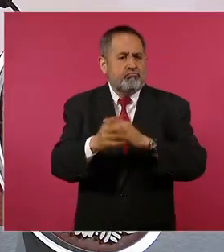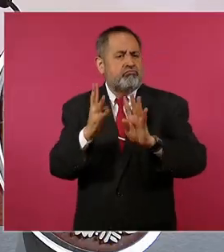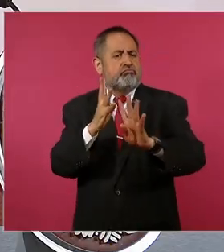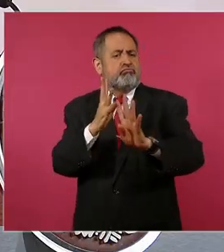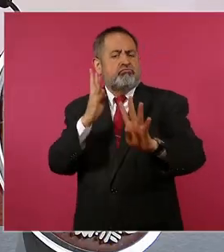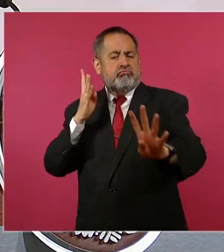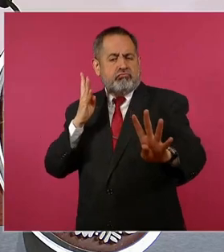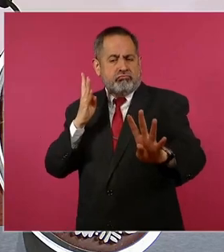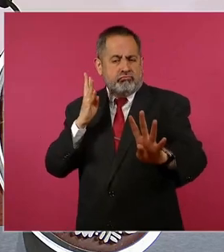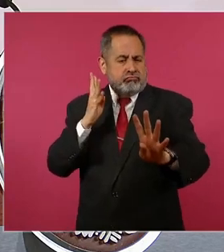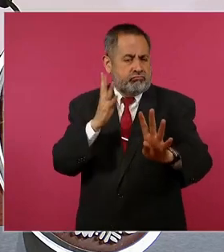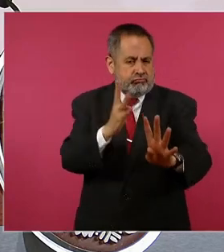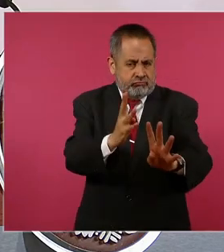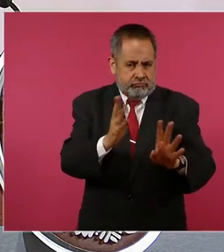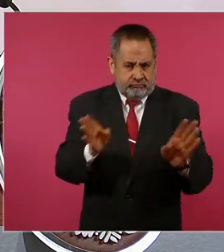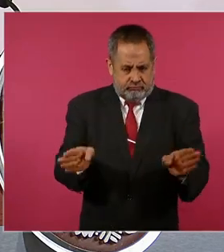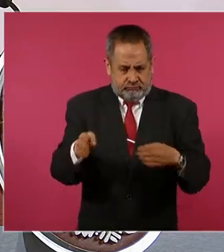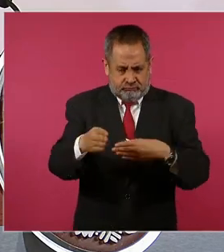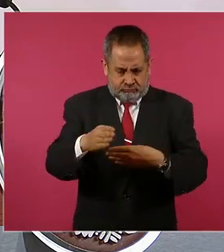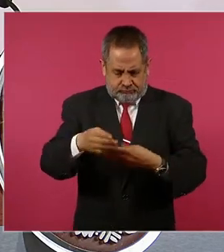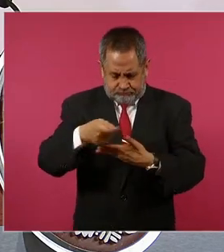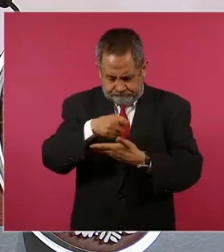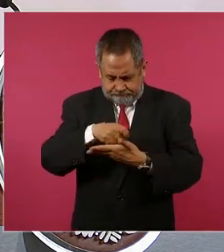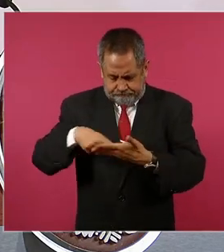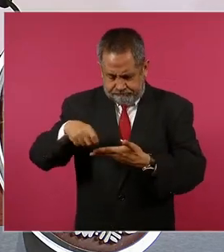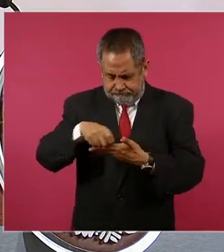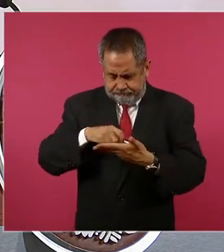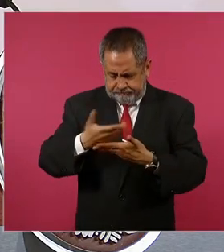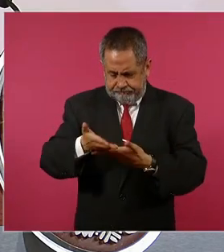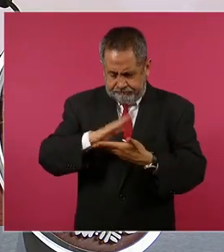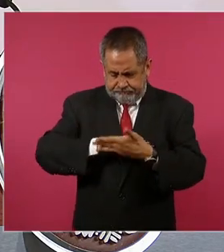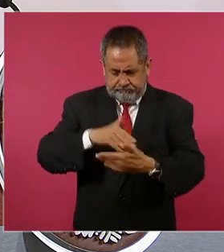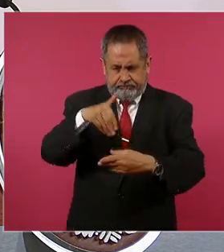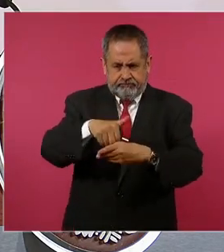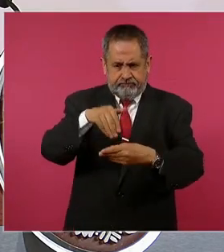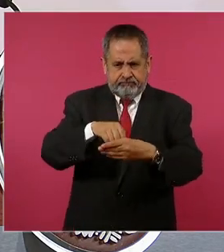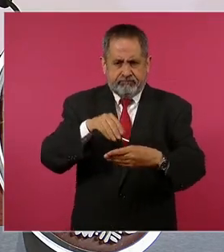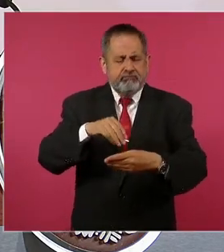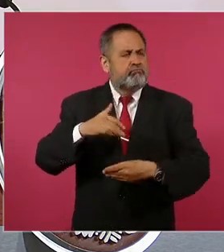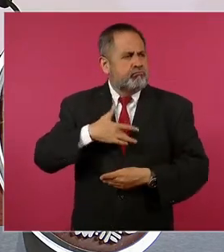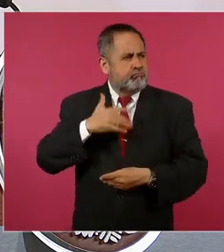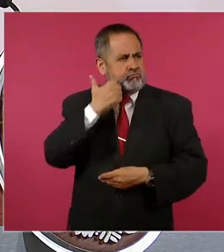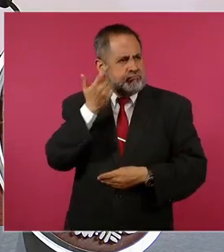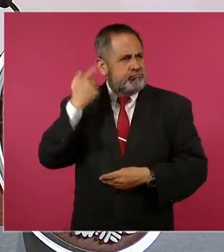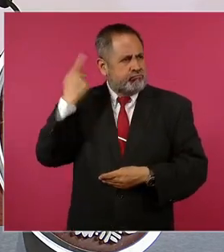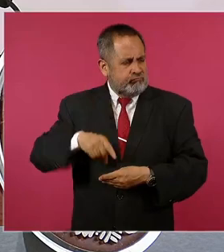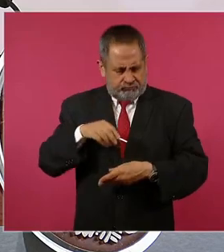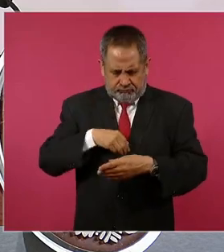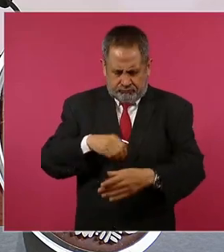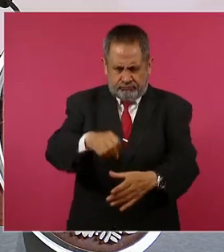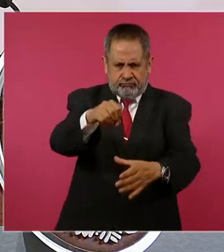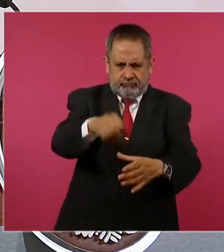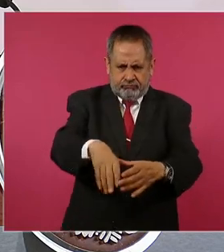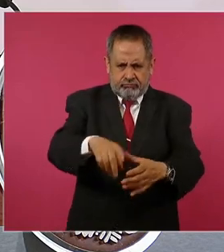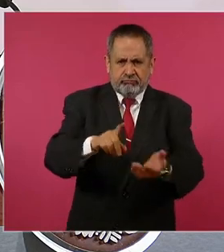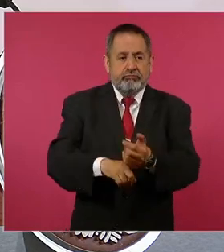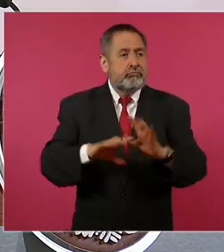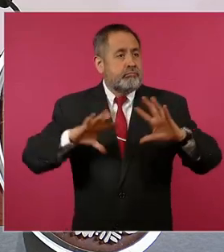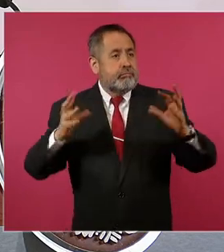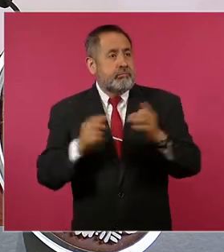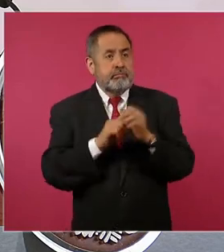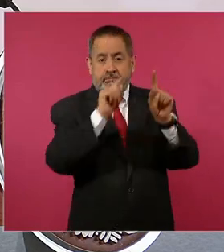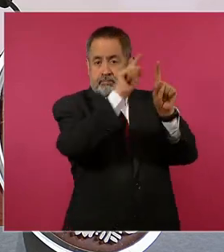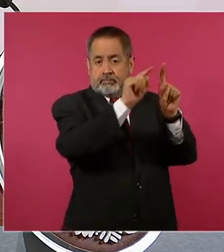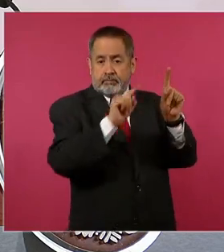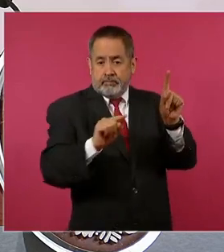el voto, a emitir su voluntad en más de 170 mil